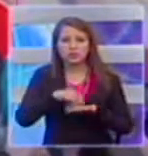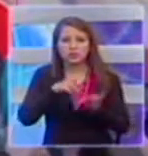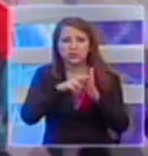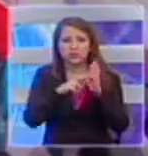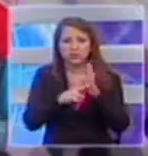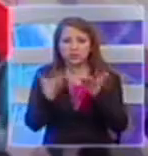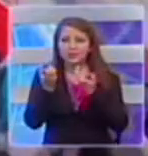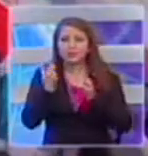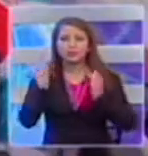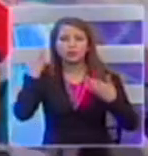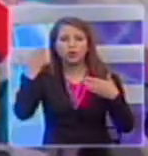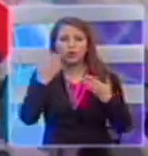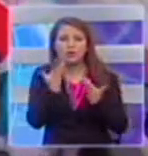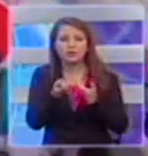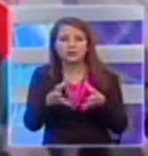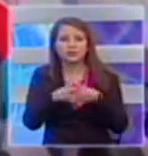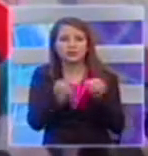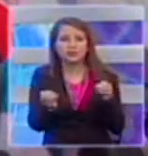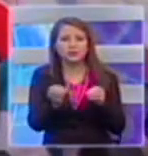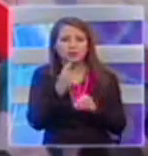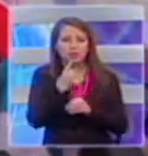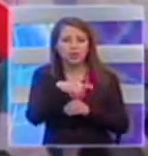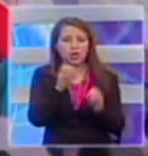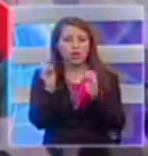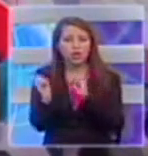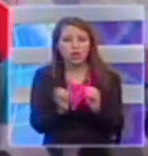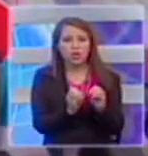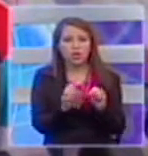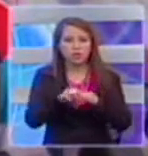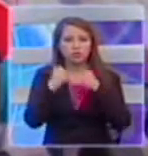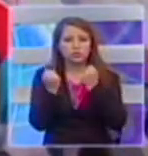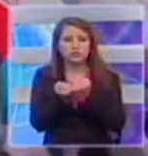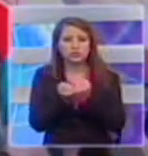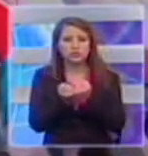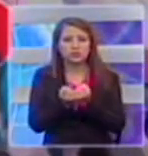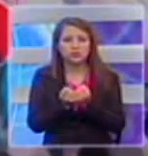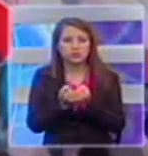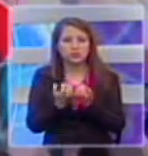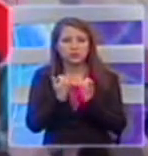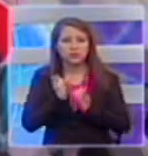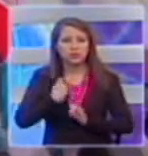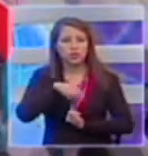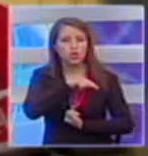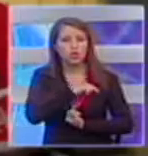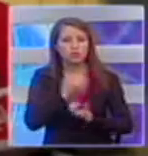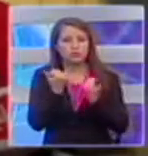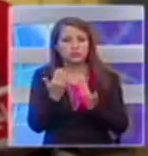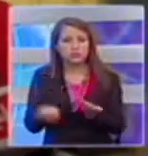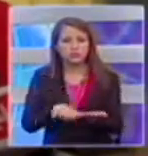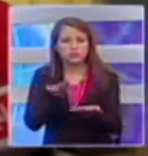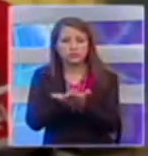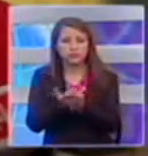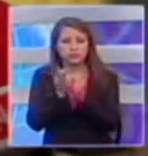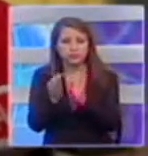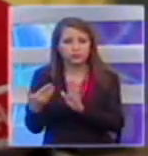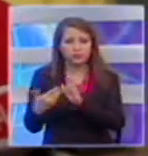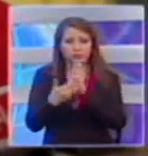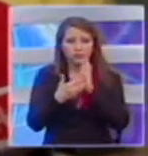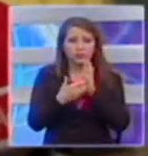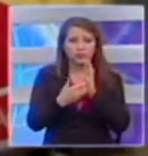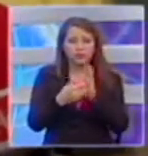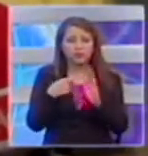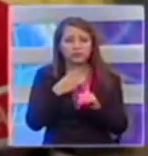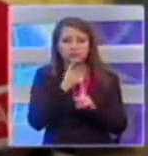política de querer desaparecer a la organización social que estamos en la oposición. En forma general sé que tienen